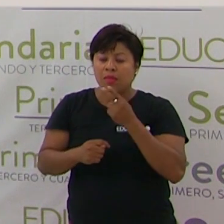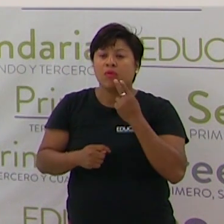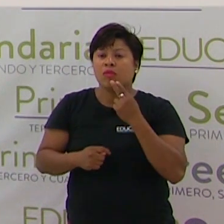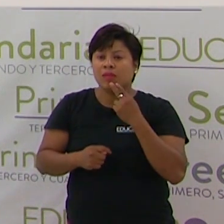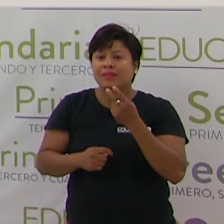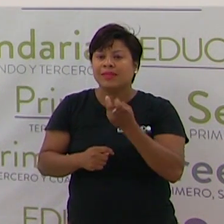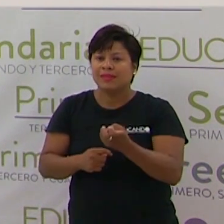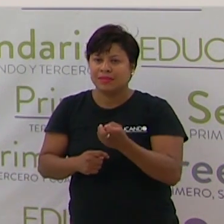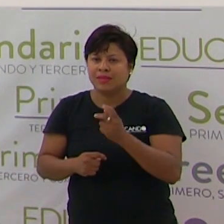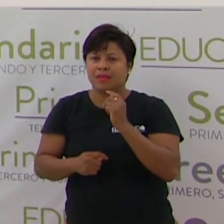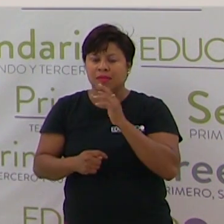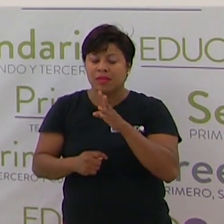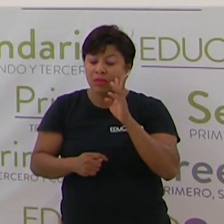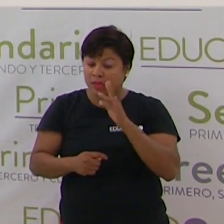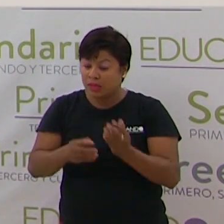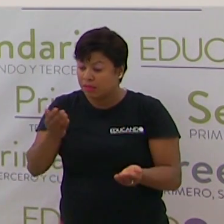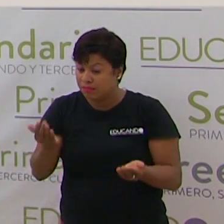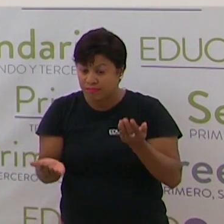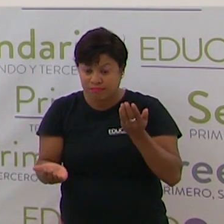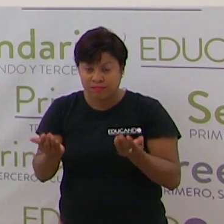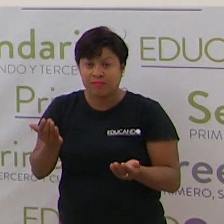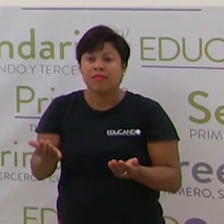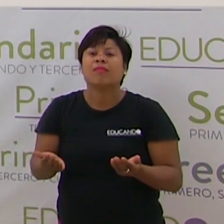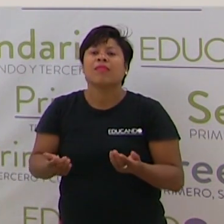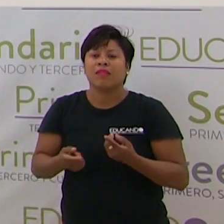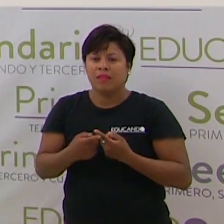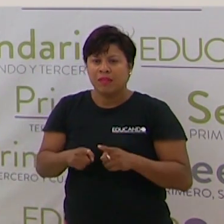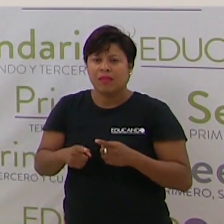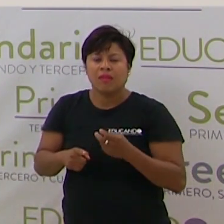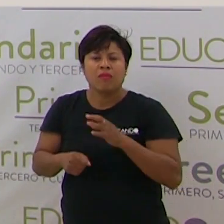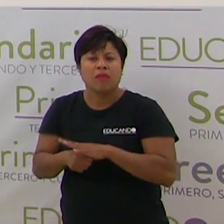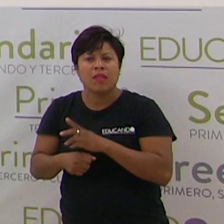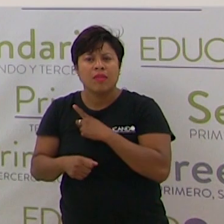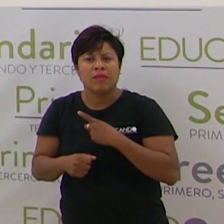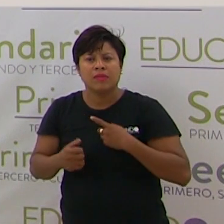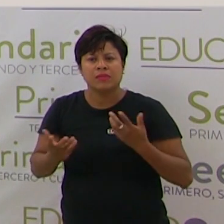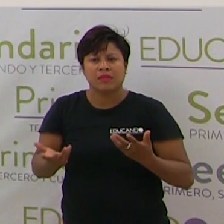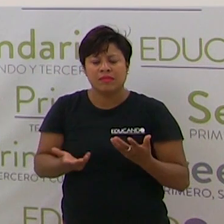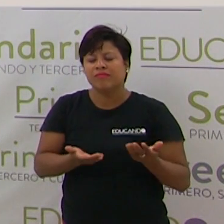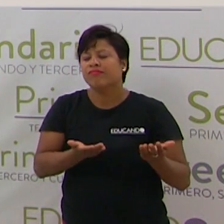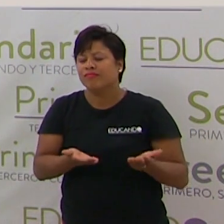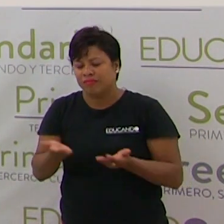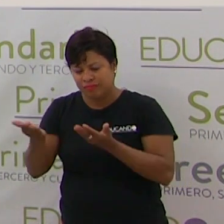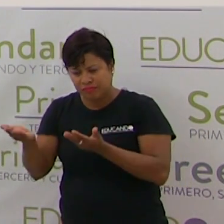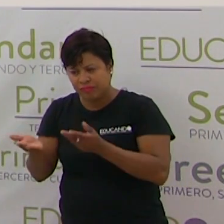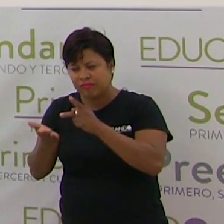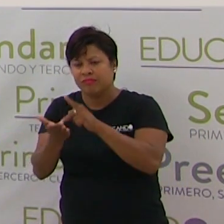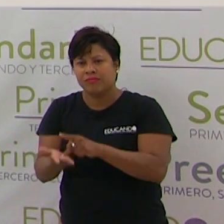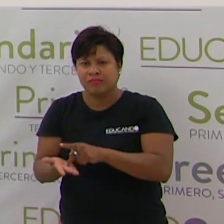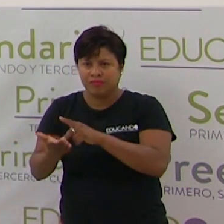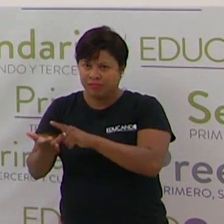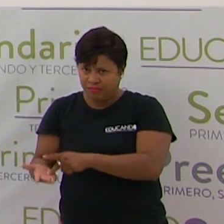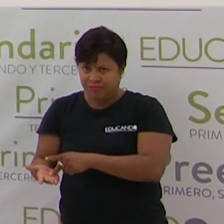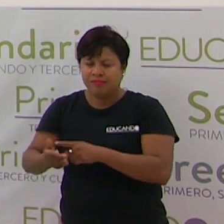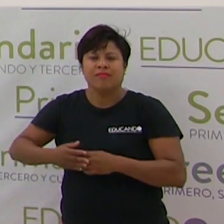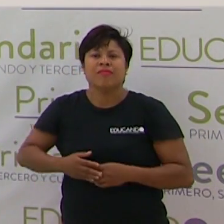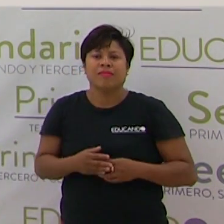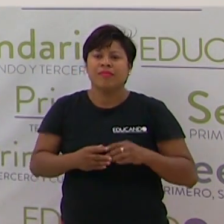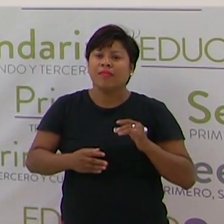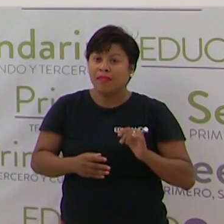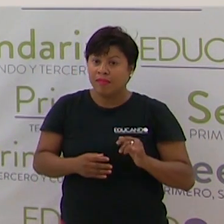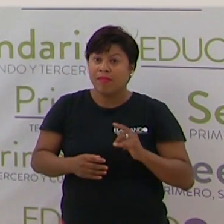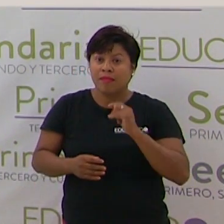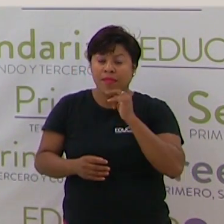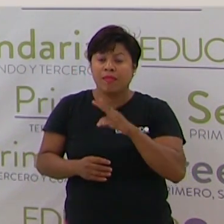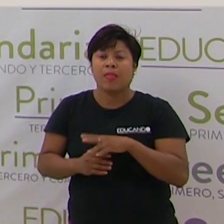básculas. Y si quieres comparar el peso de dos objetos, ¿qué tienes que hacer? Pues llevarlos a que te los pesen, ¿verdad? Incluso